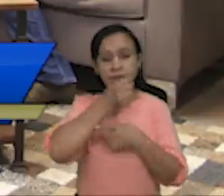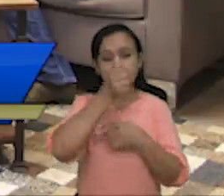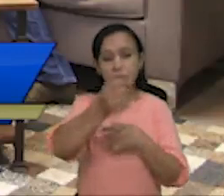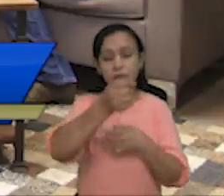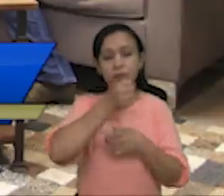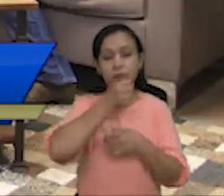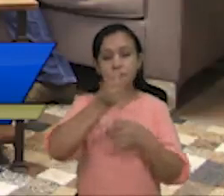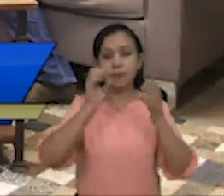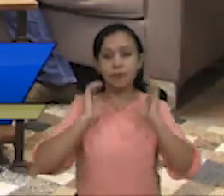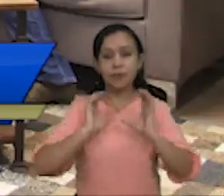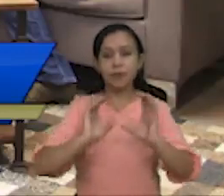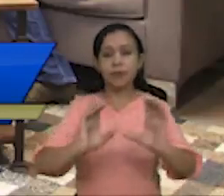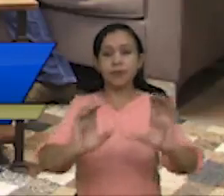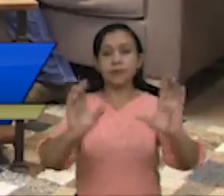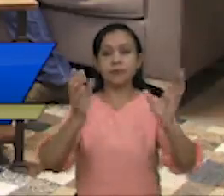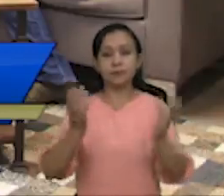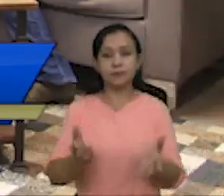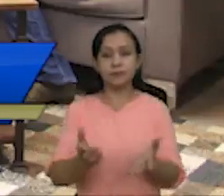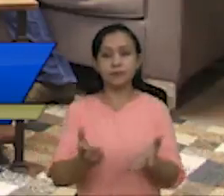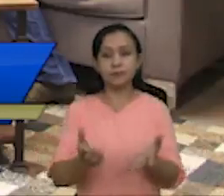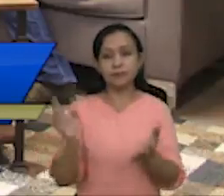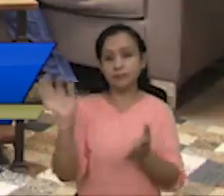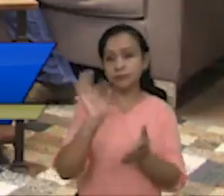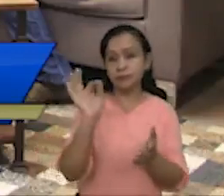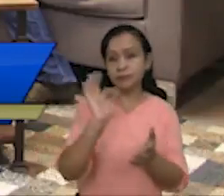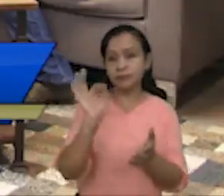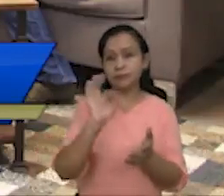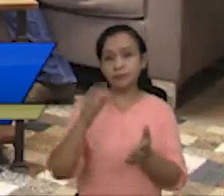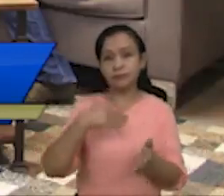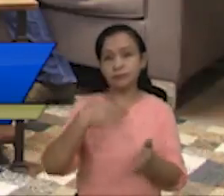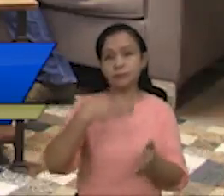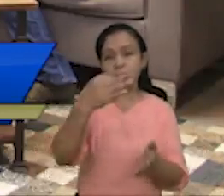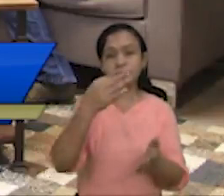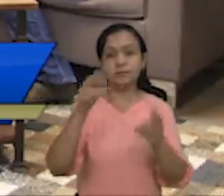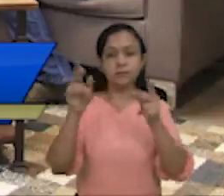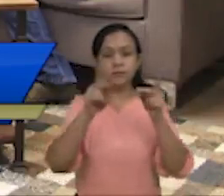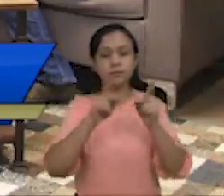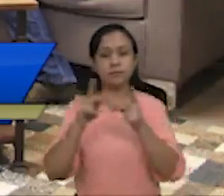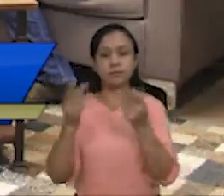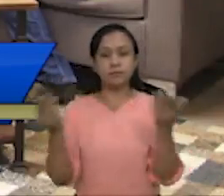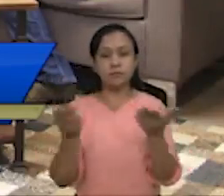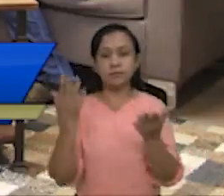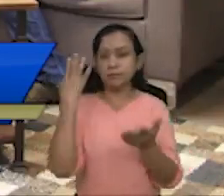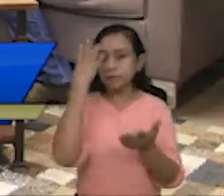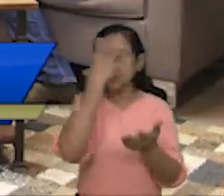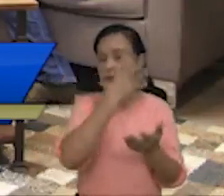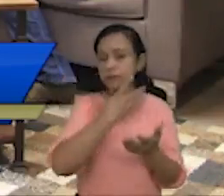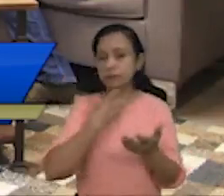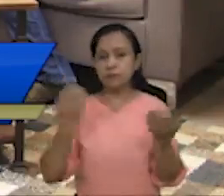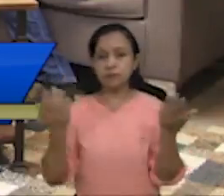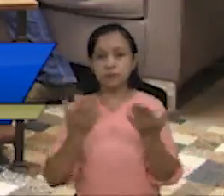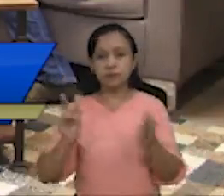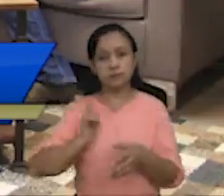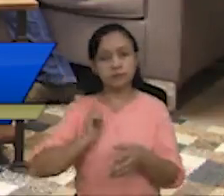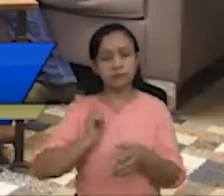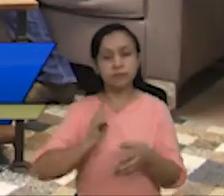calles, Marcela, e incluso en la formación de los futuros profesionales, y qué bonito que tengan